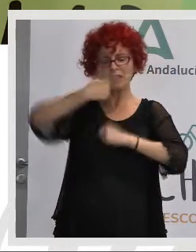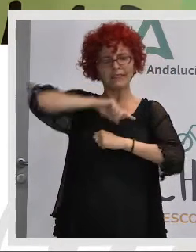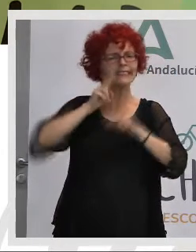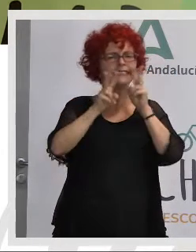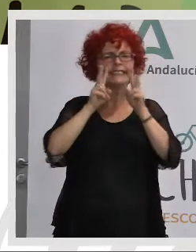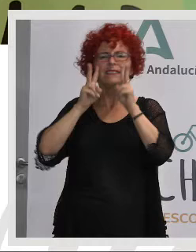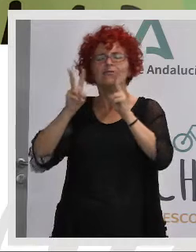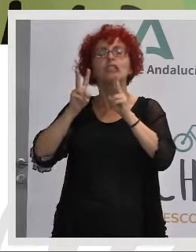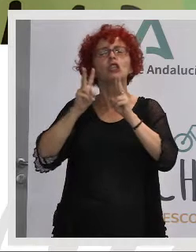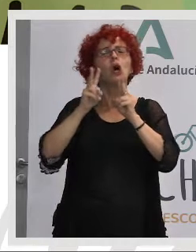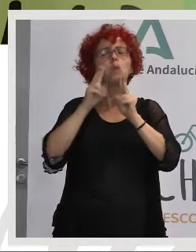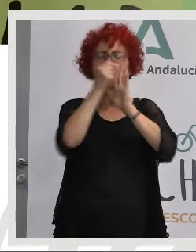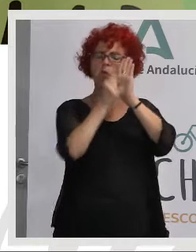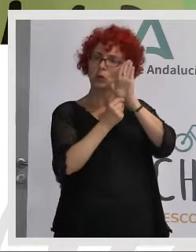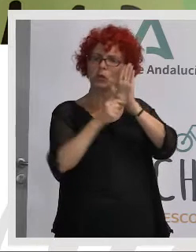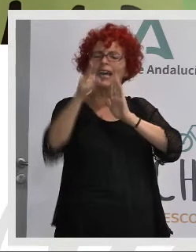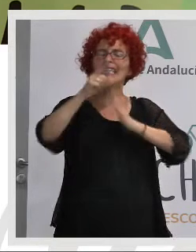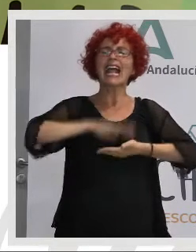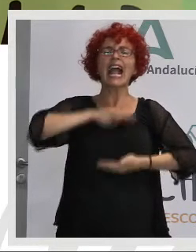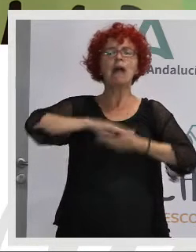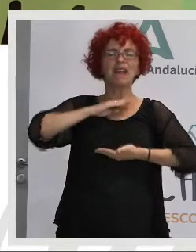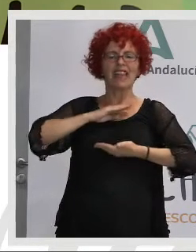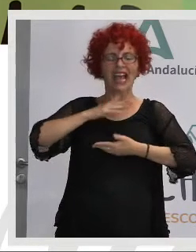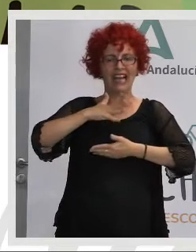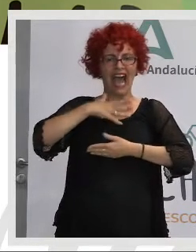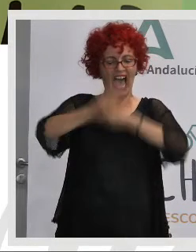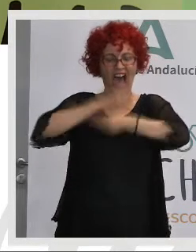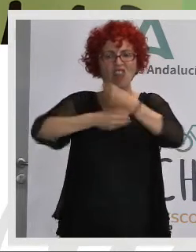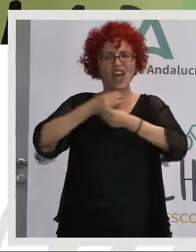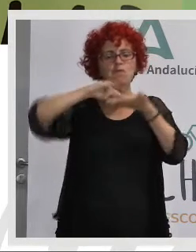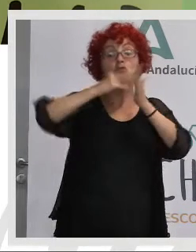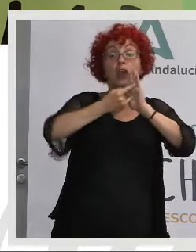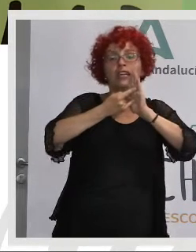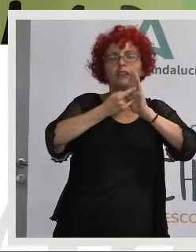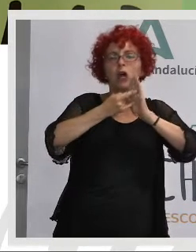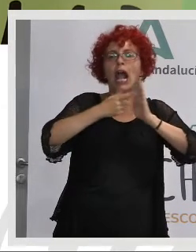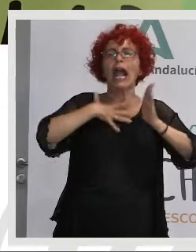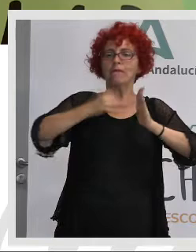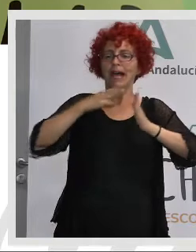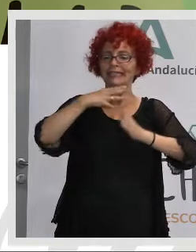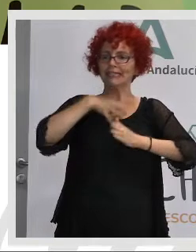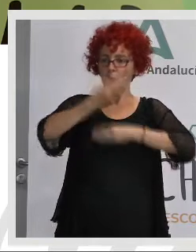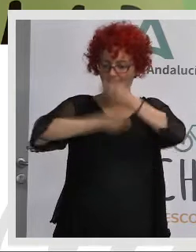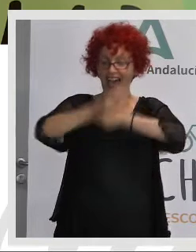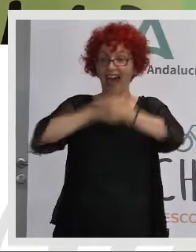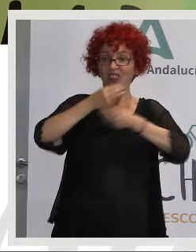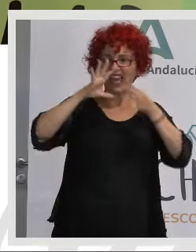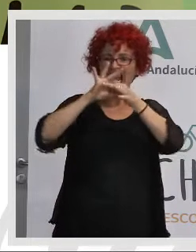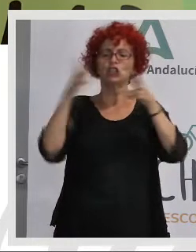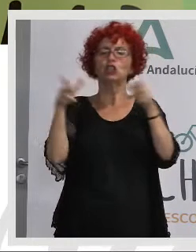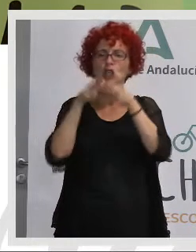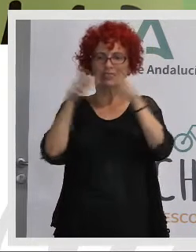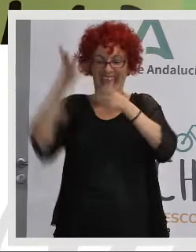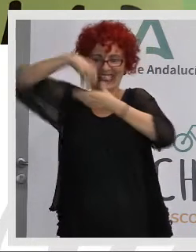teniendo en cuenta la capacidad de integrar proyectos en el entorno de la comunidad educativa, el grado